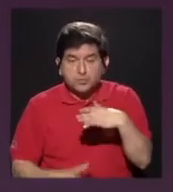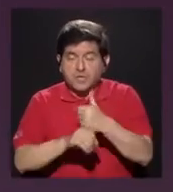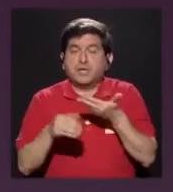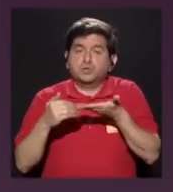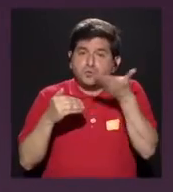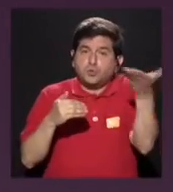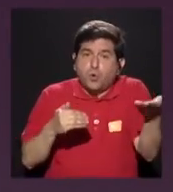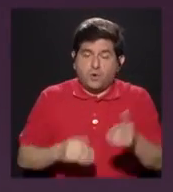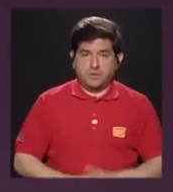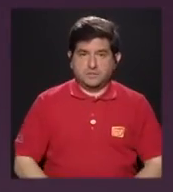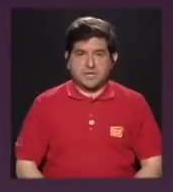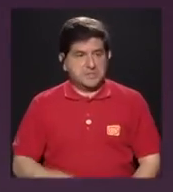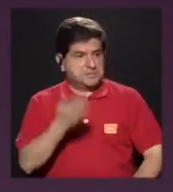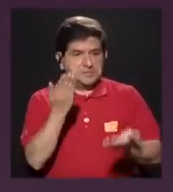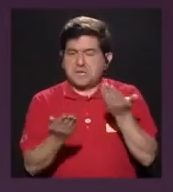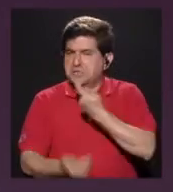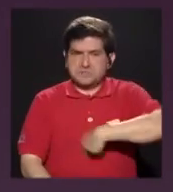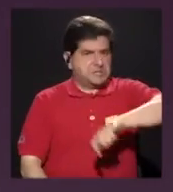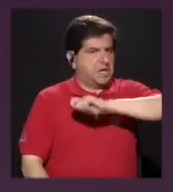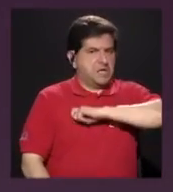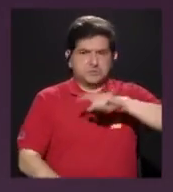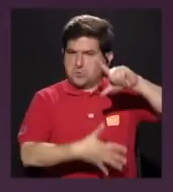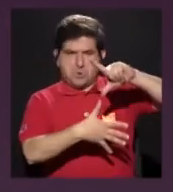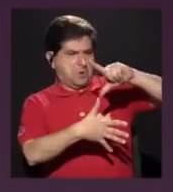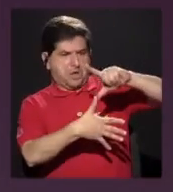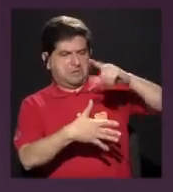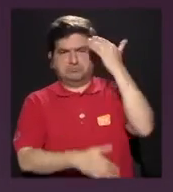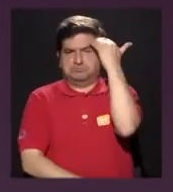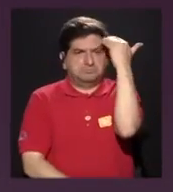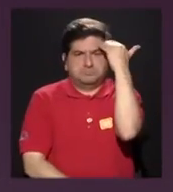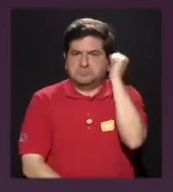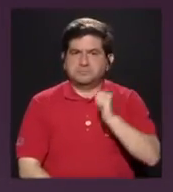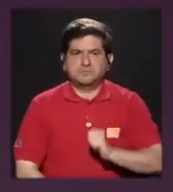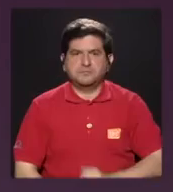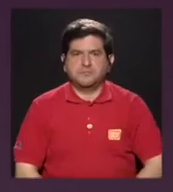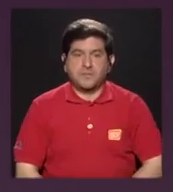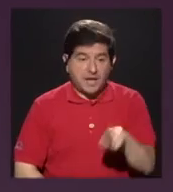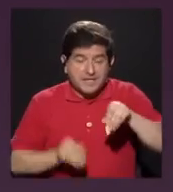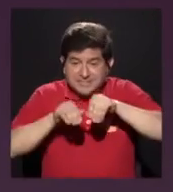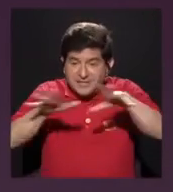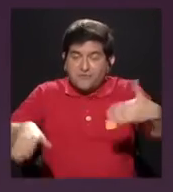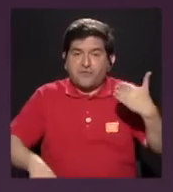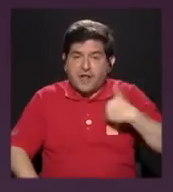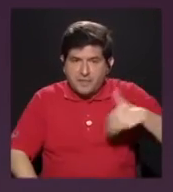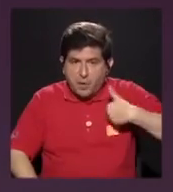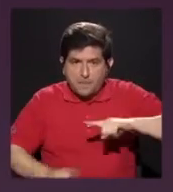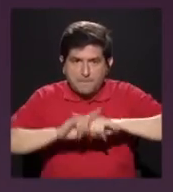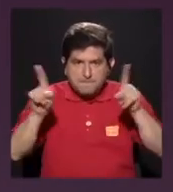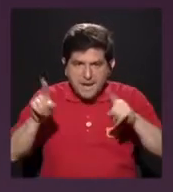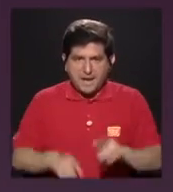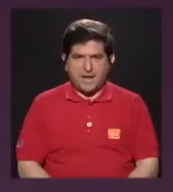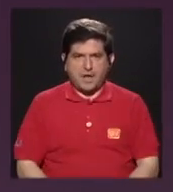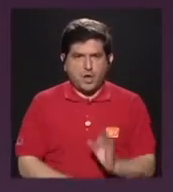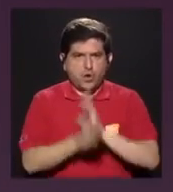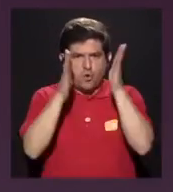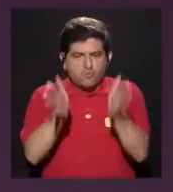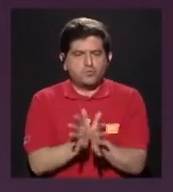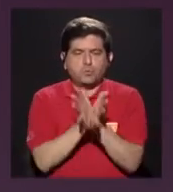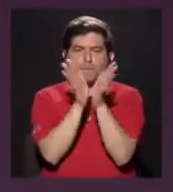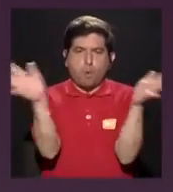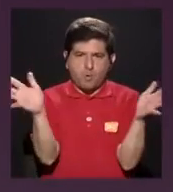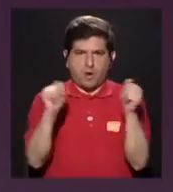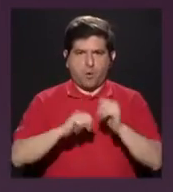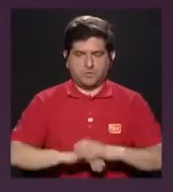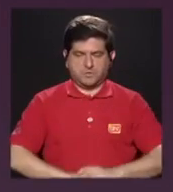que ni en españa ni en américa latina se conoce que es una red de hombres pero de funcionarios públicos